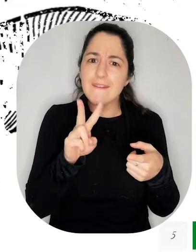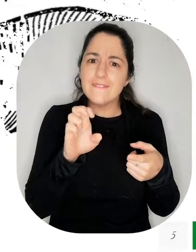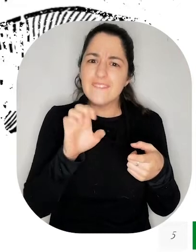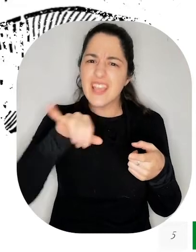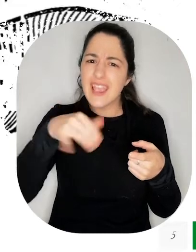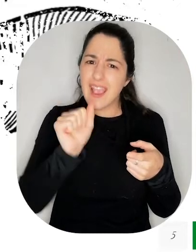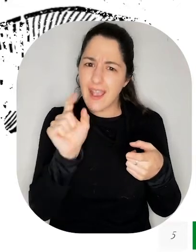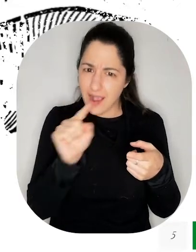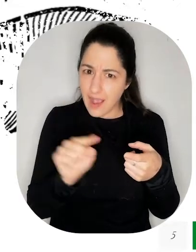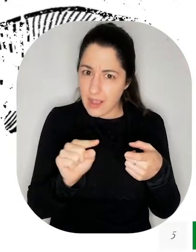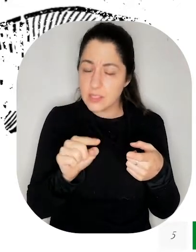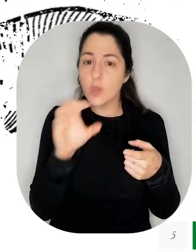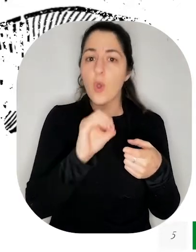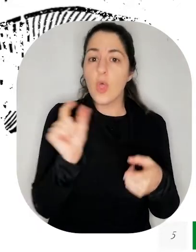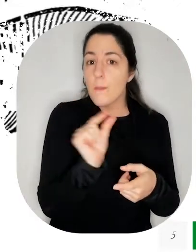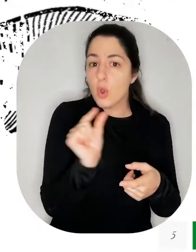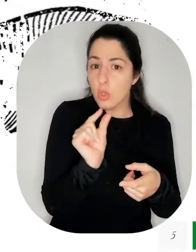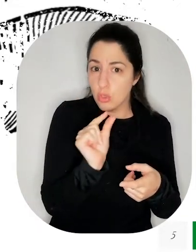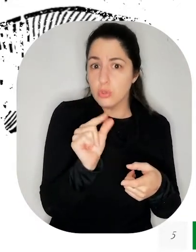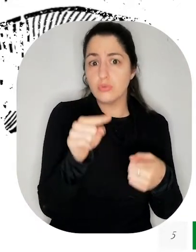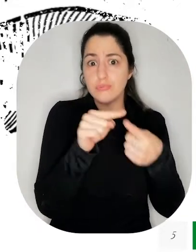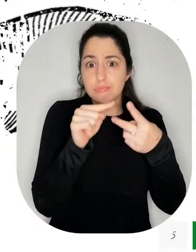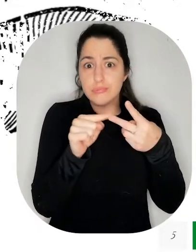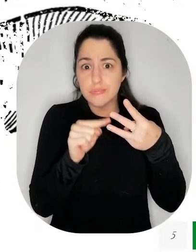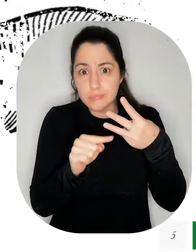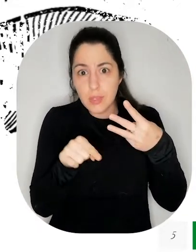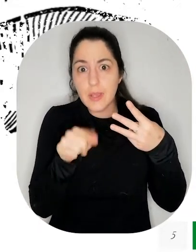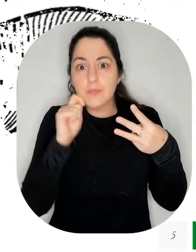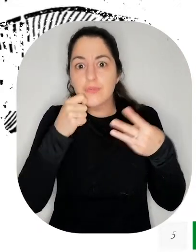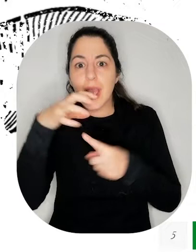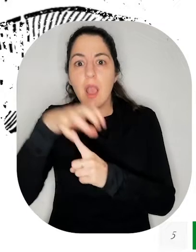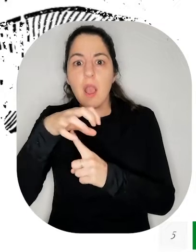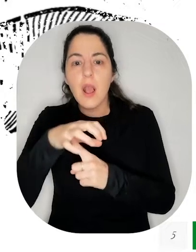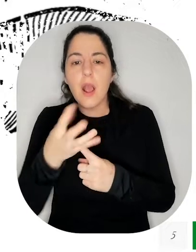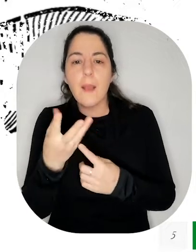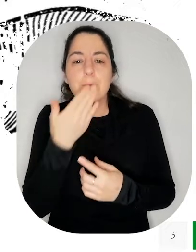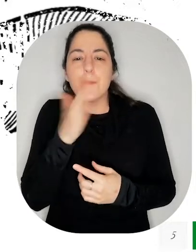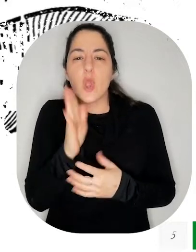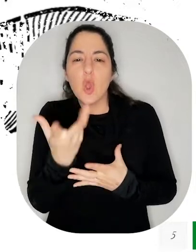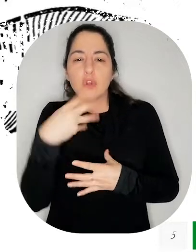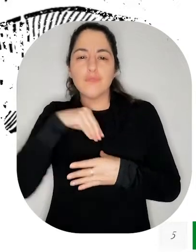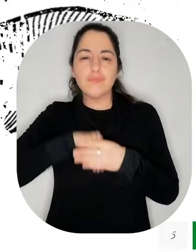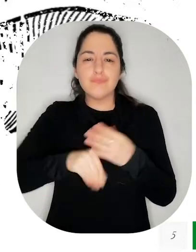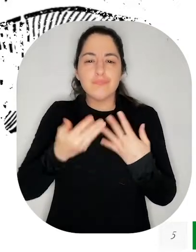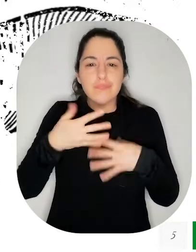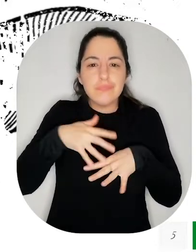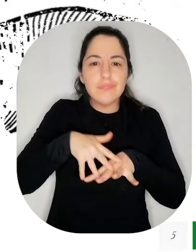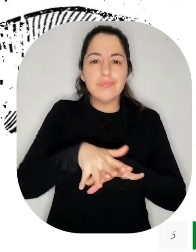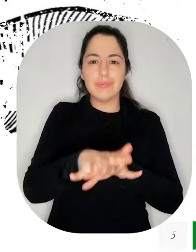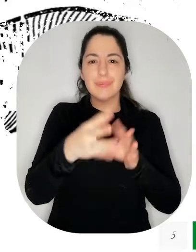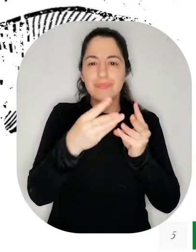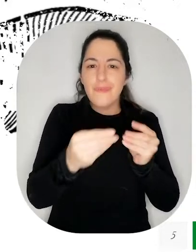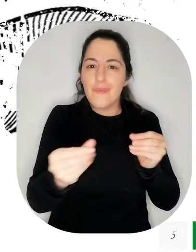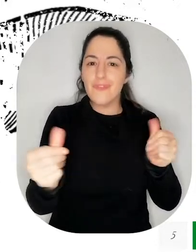concentrados de arveja, mezclas de trigo y arveja, concentrados de poroto. Entonces, quiere decir que es más digestible, es más absorbida, tiene